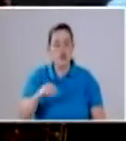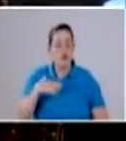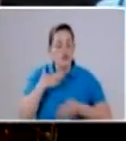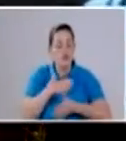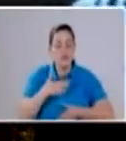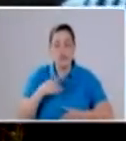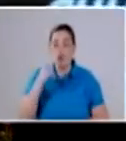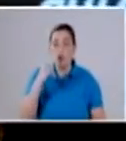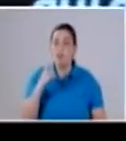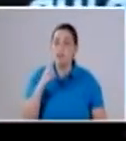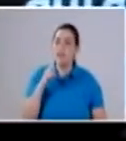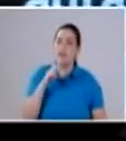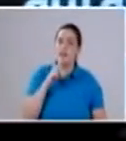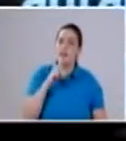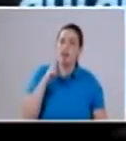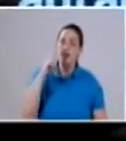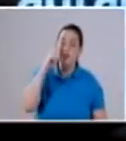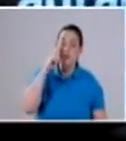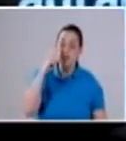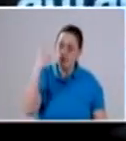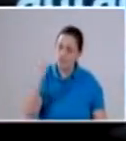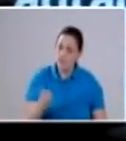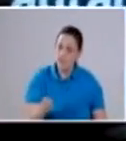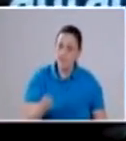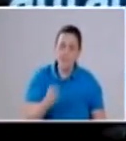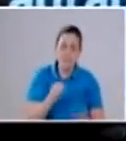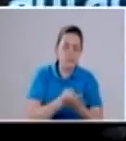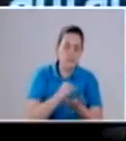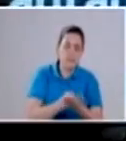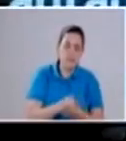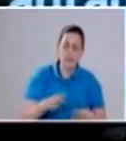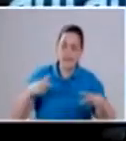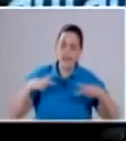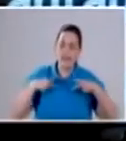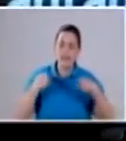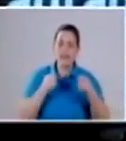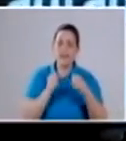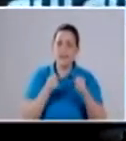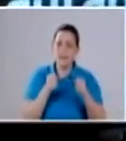que averigüemos, pues hay que hacerlo. Continuamos.